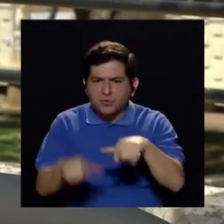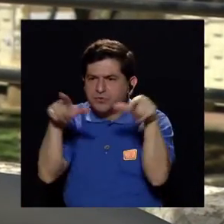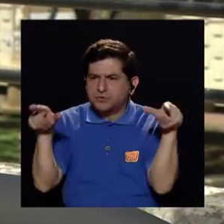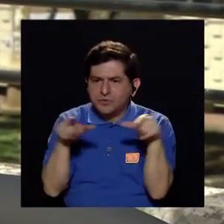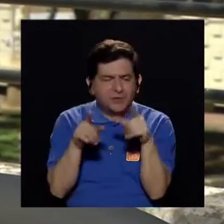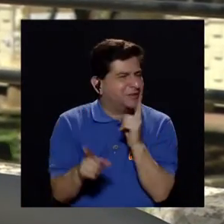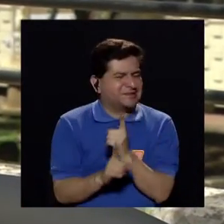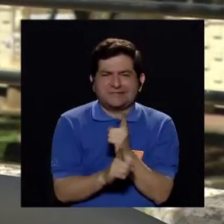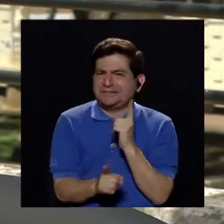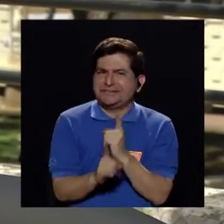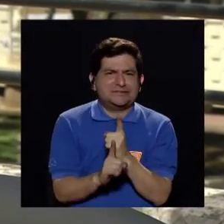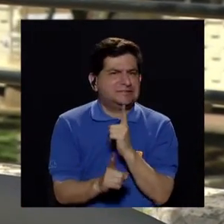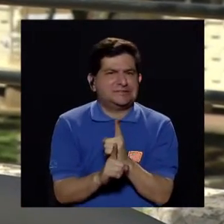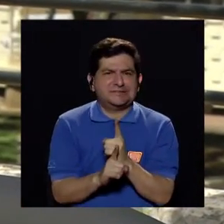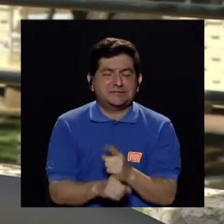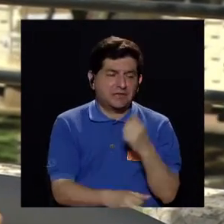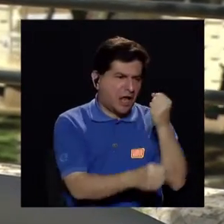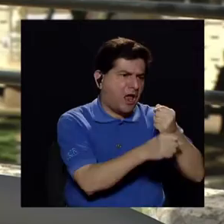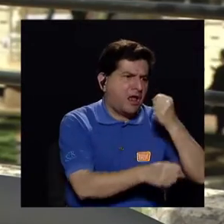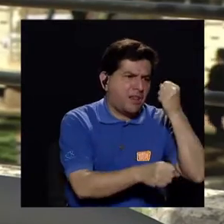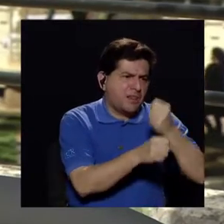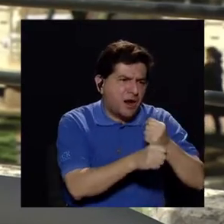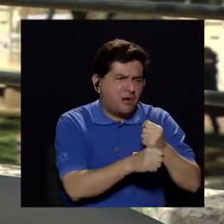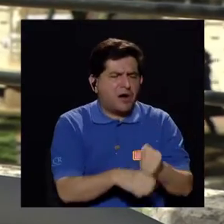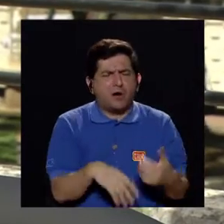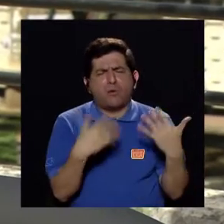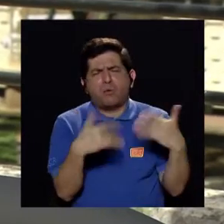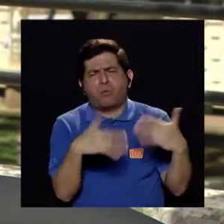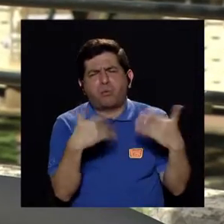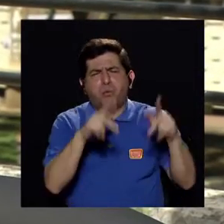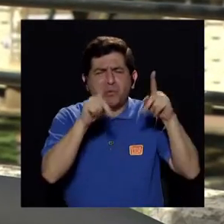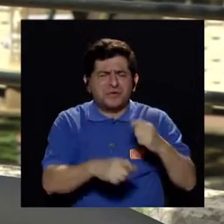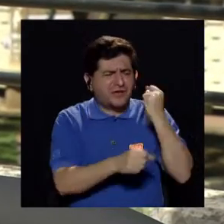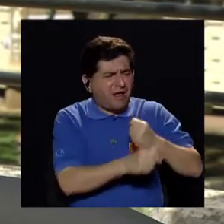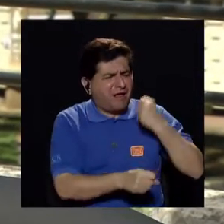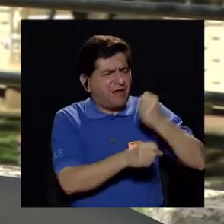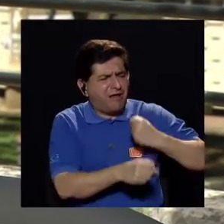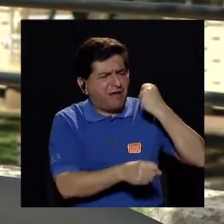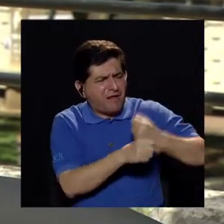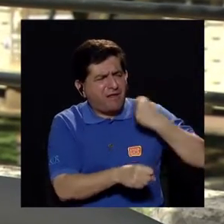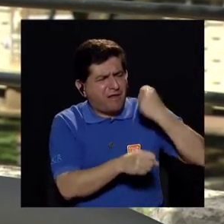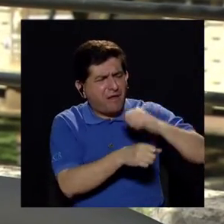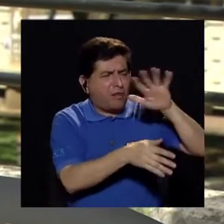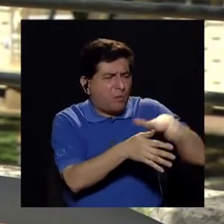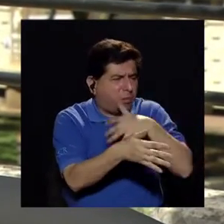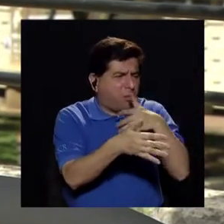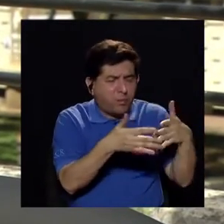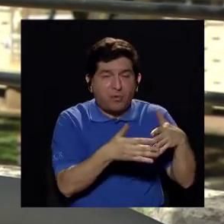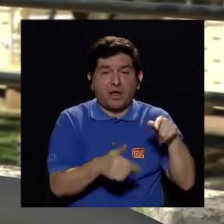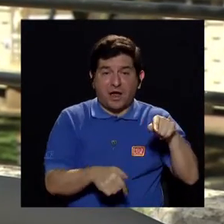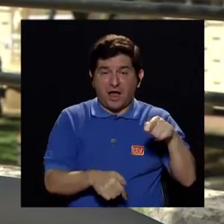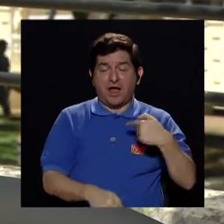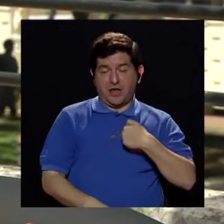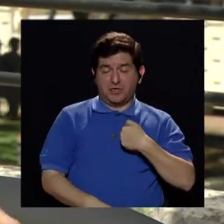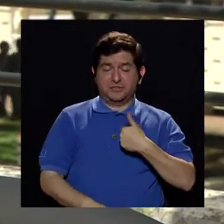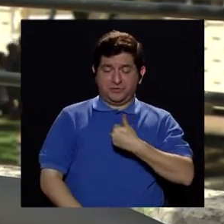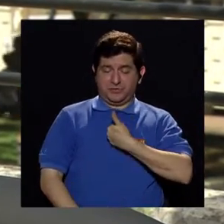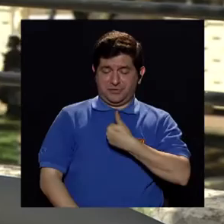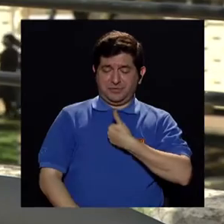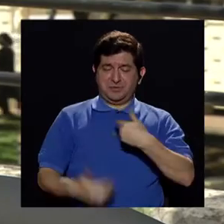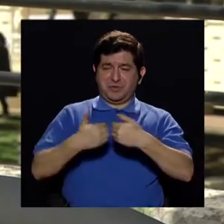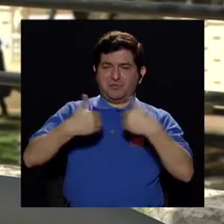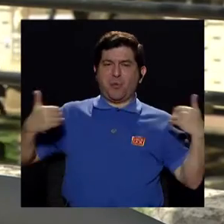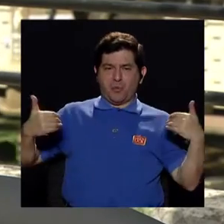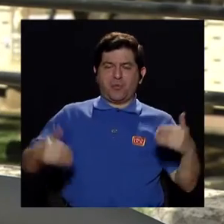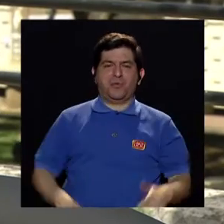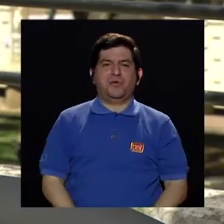los lugares incorrectos. Me busco en un trabajo excesivo, aquellos que trabajan demasiado, es una forma de alejarme de mí mismo, de alejarme de mi